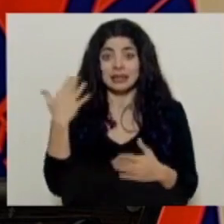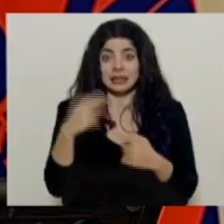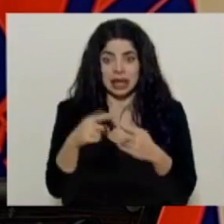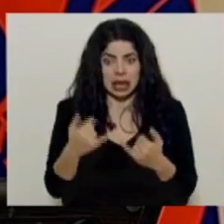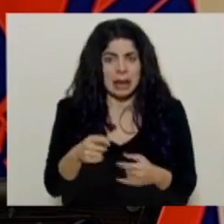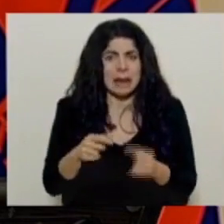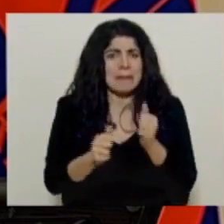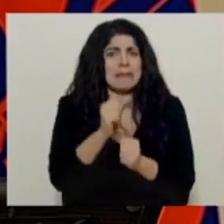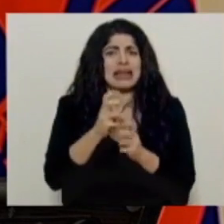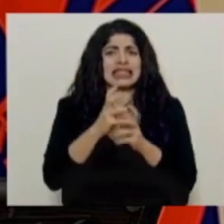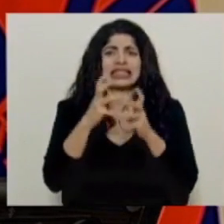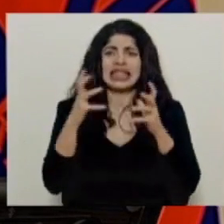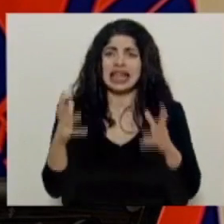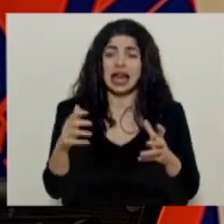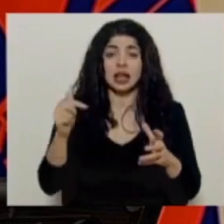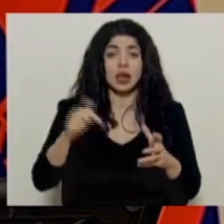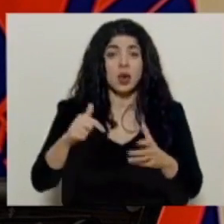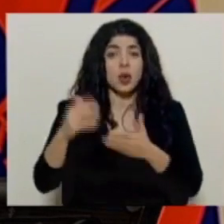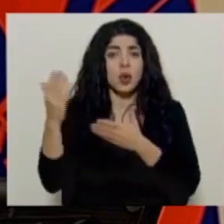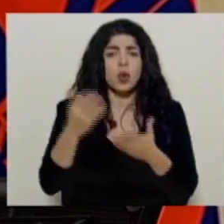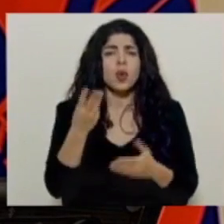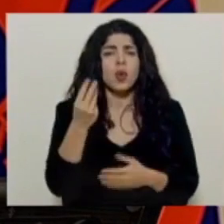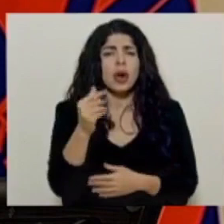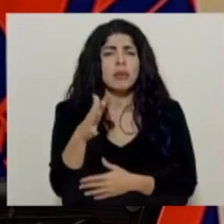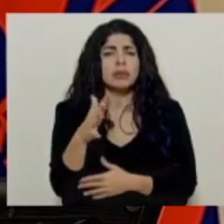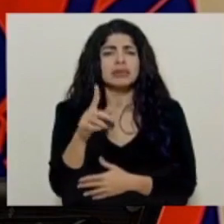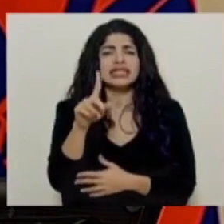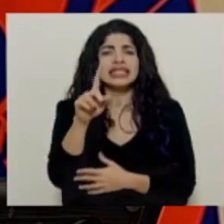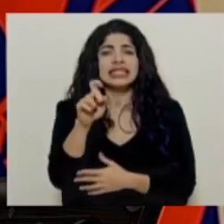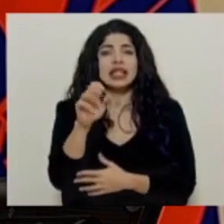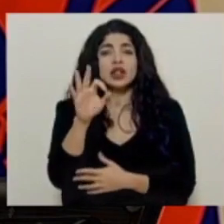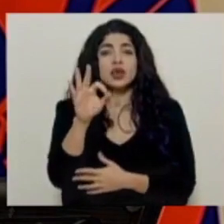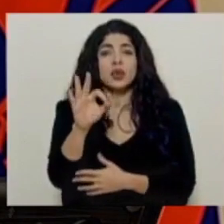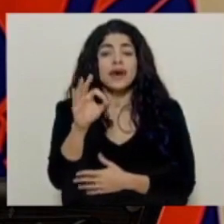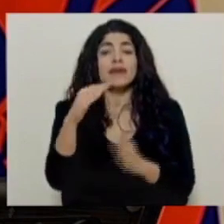diciembre. Hoy estaremos recibiendo aproximadamente